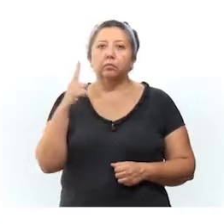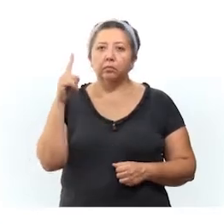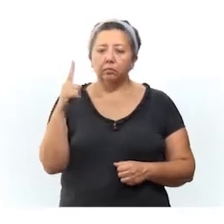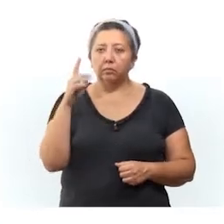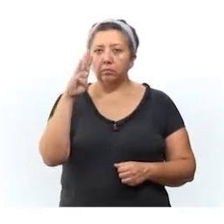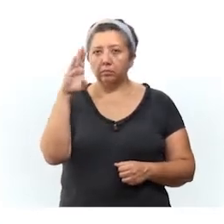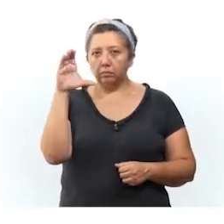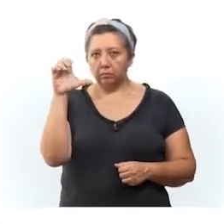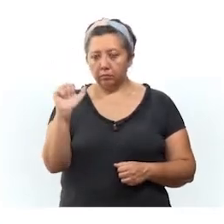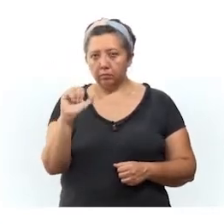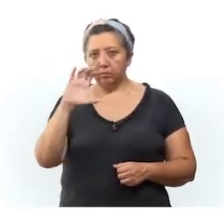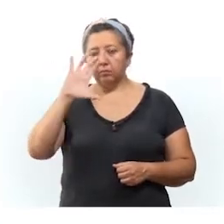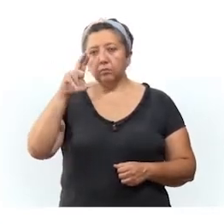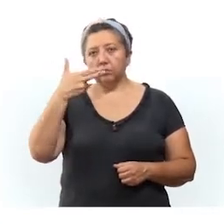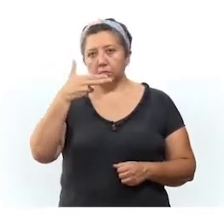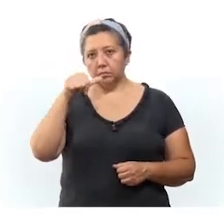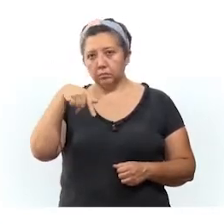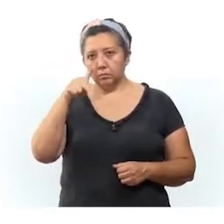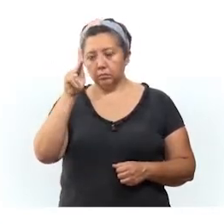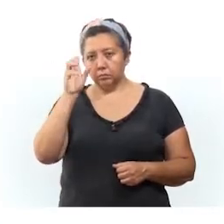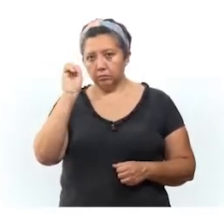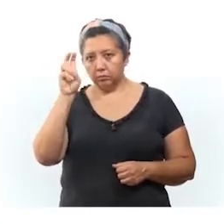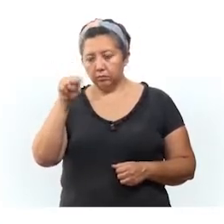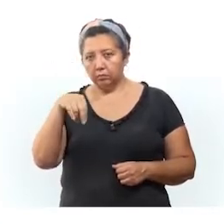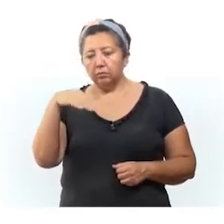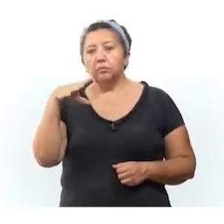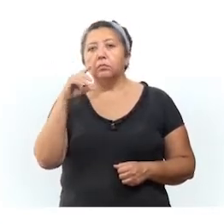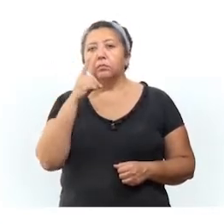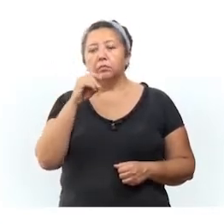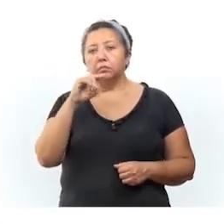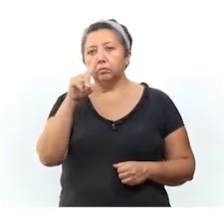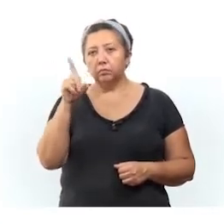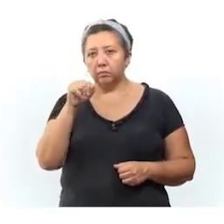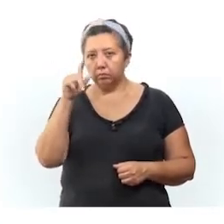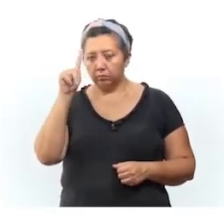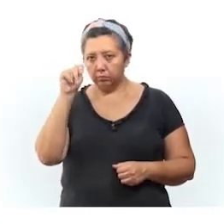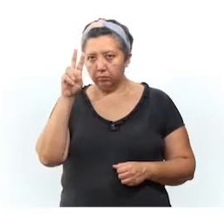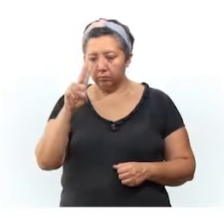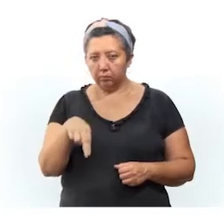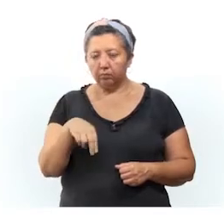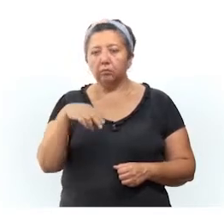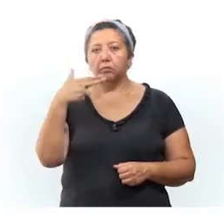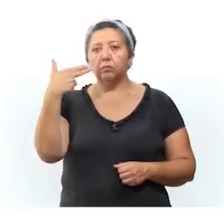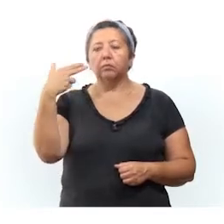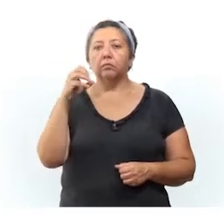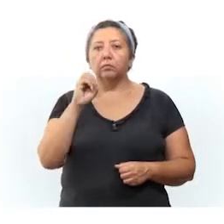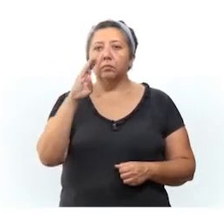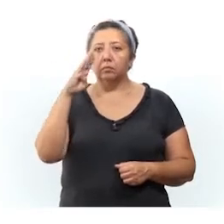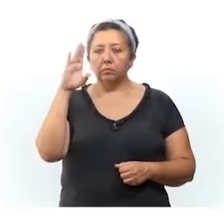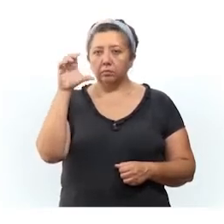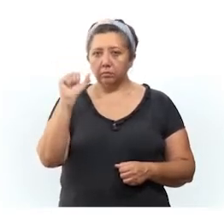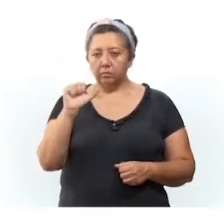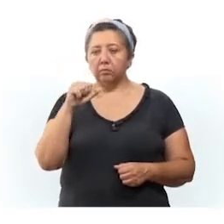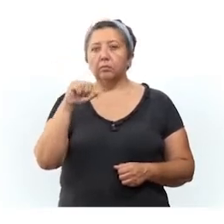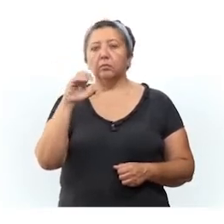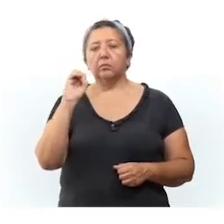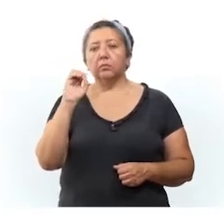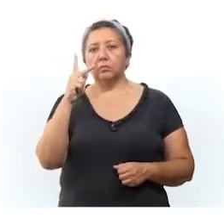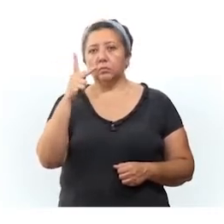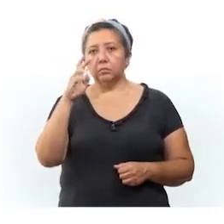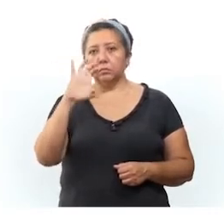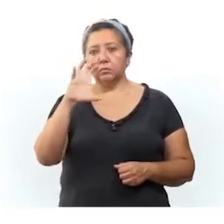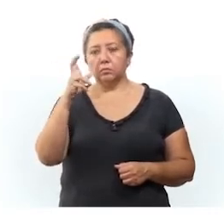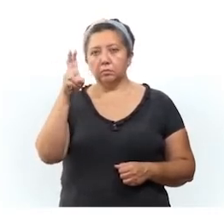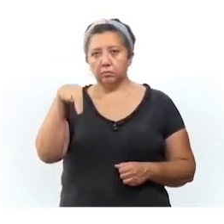1 en Baca, Chancom, Cuncunul, Cusamá, Tzintzantún, Jocabá, Muna, Opichén,